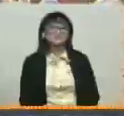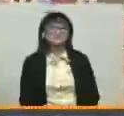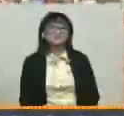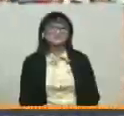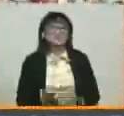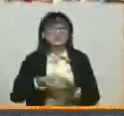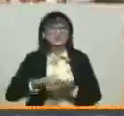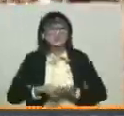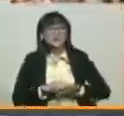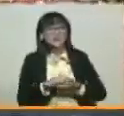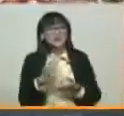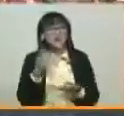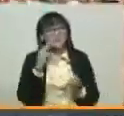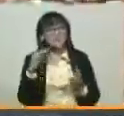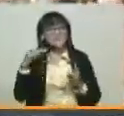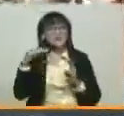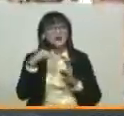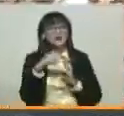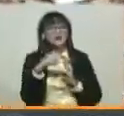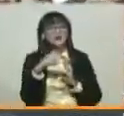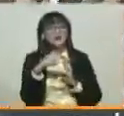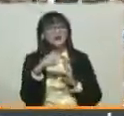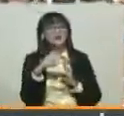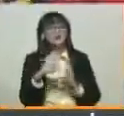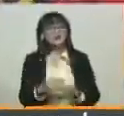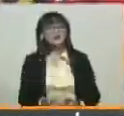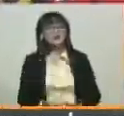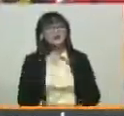Trujillo tiene una meta.